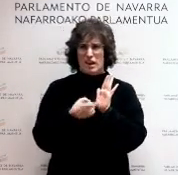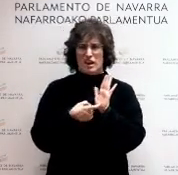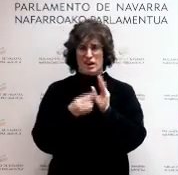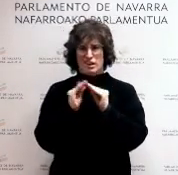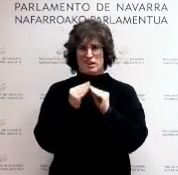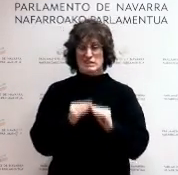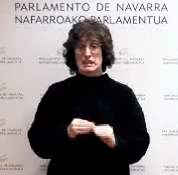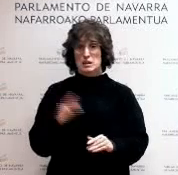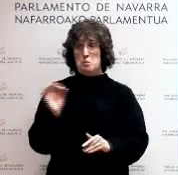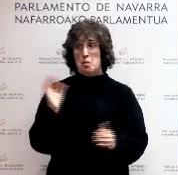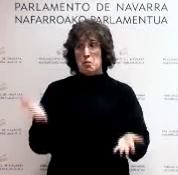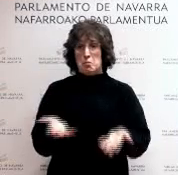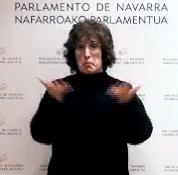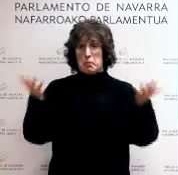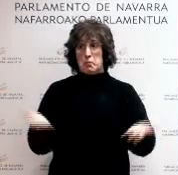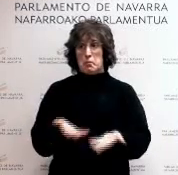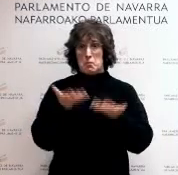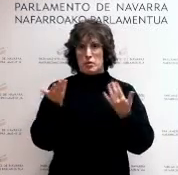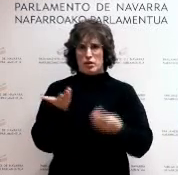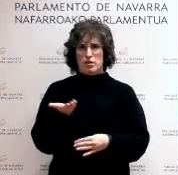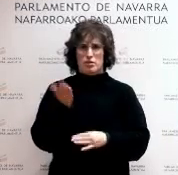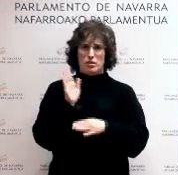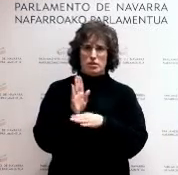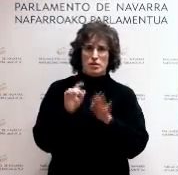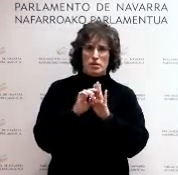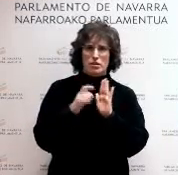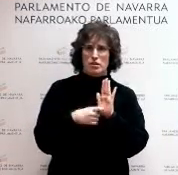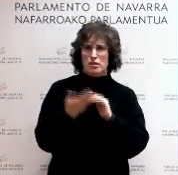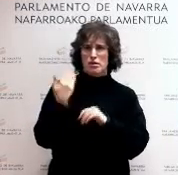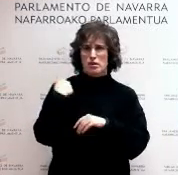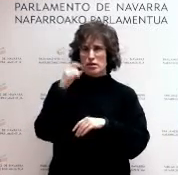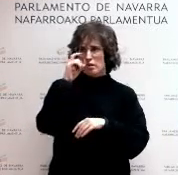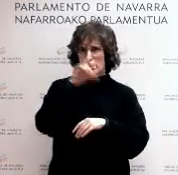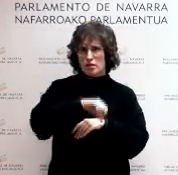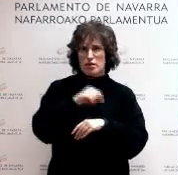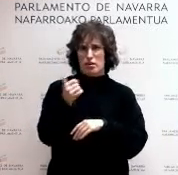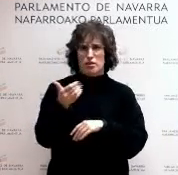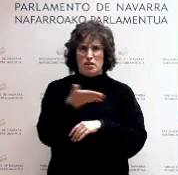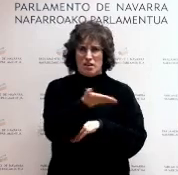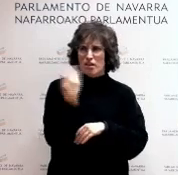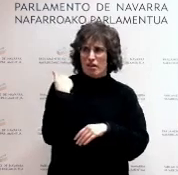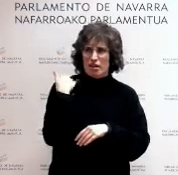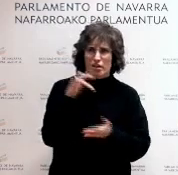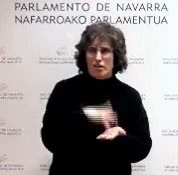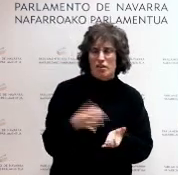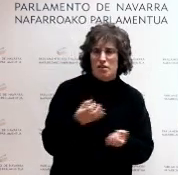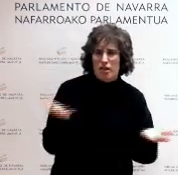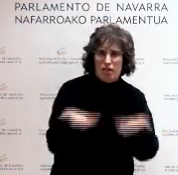ligereza que desprende la proposición de ley que ustedes aprobaron en junio, que aprobaron los